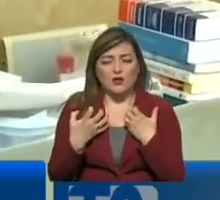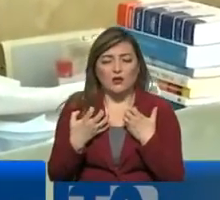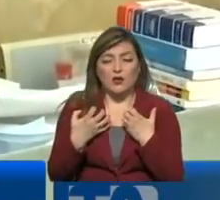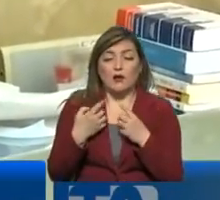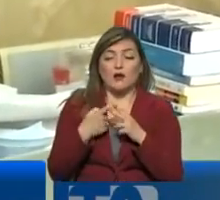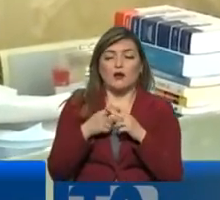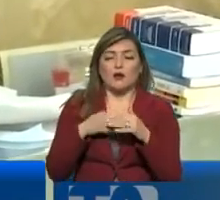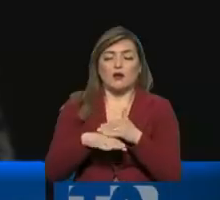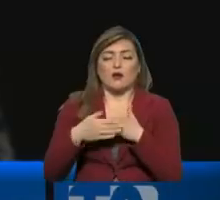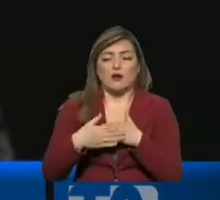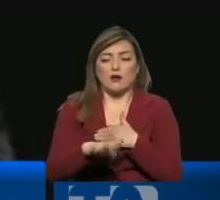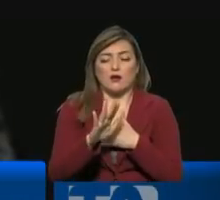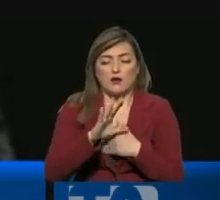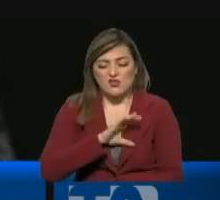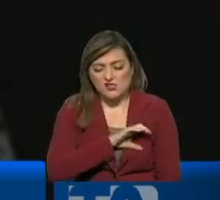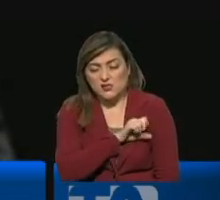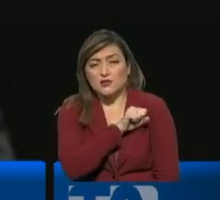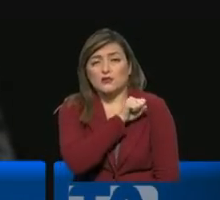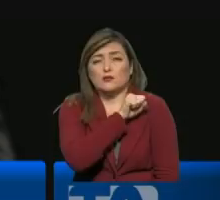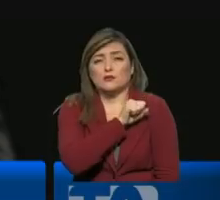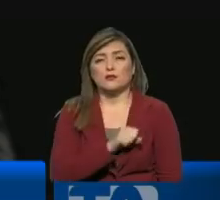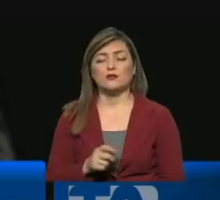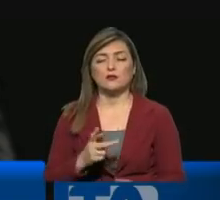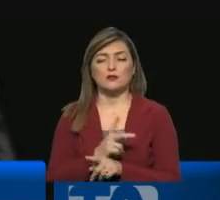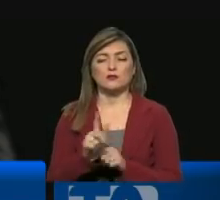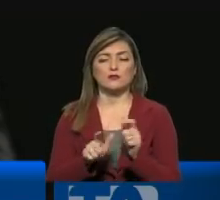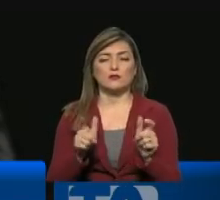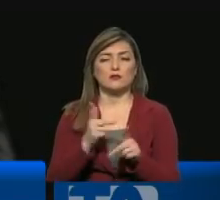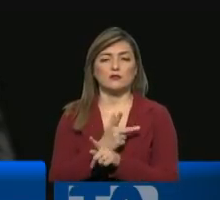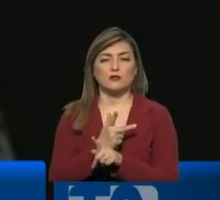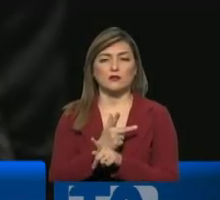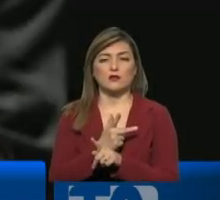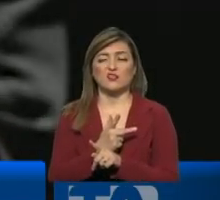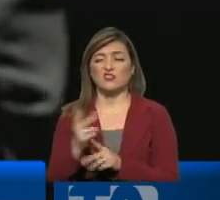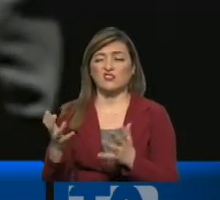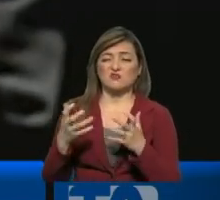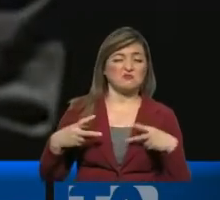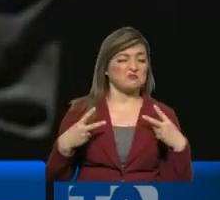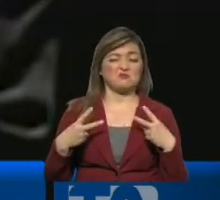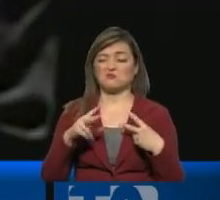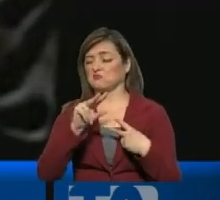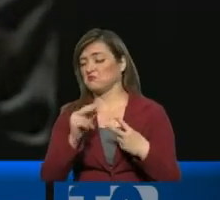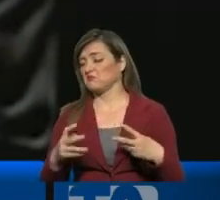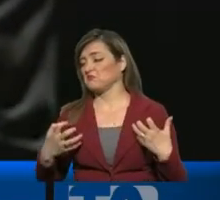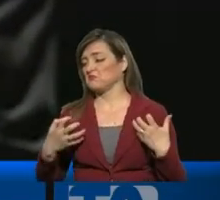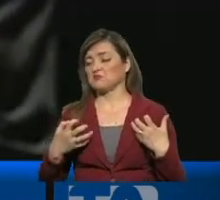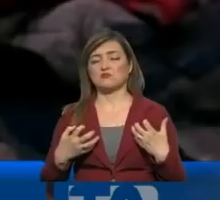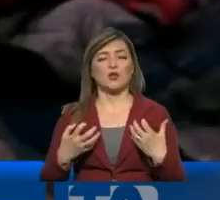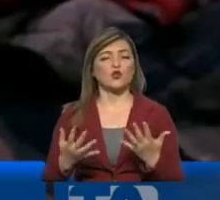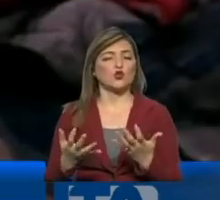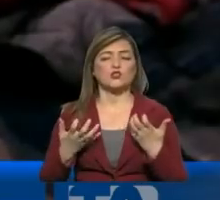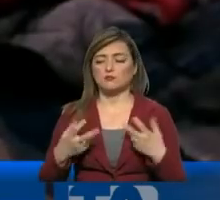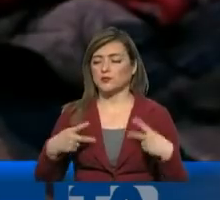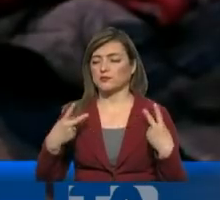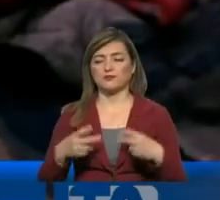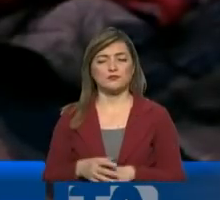depresión, afirma este psicólogo, y la depresión, un estado en donde las cosas ya pierden todo sentido, incluso la vida. Los niños no cuentan